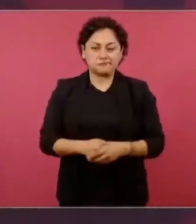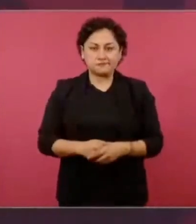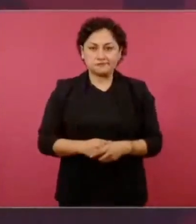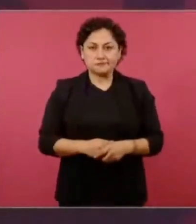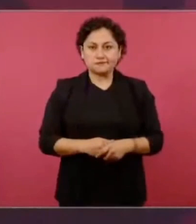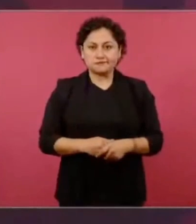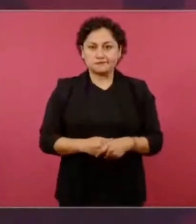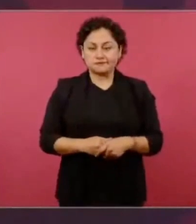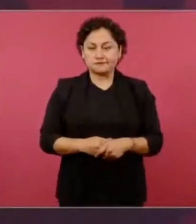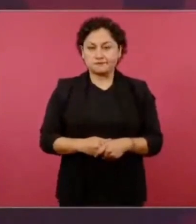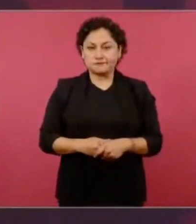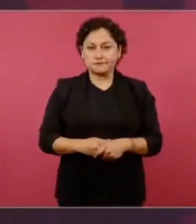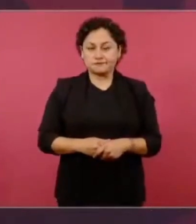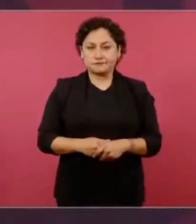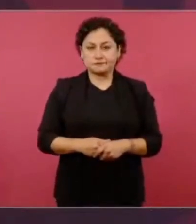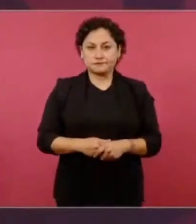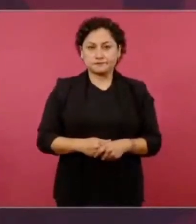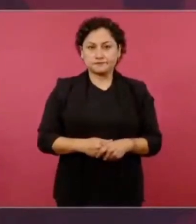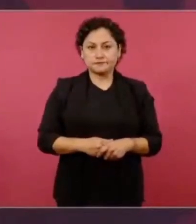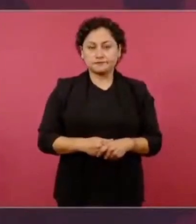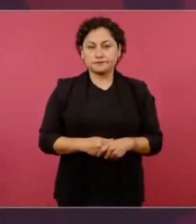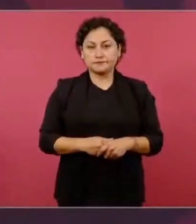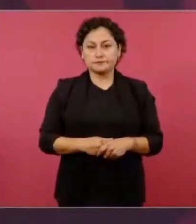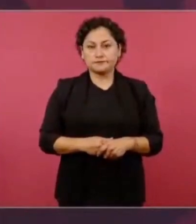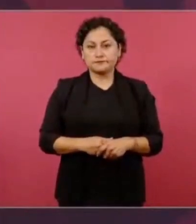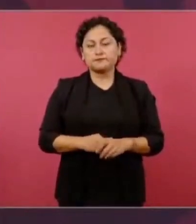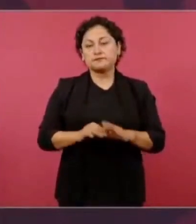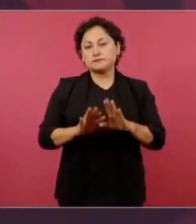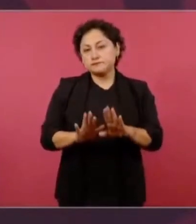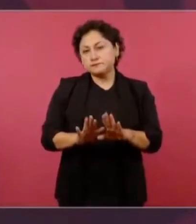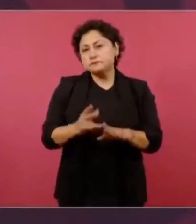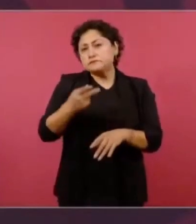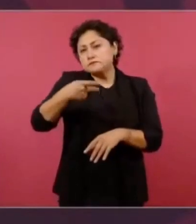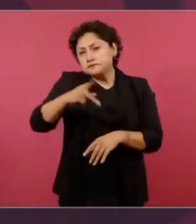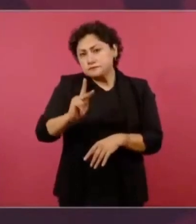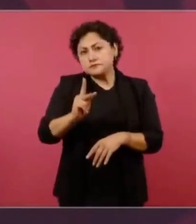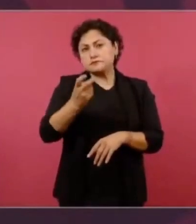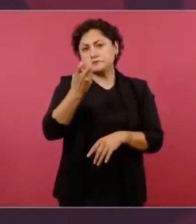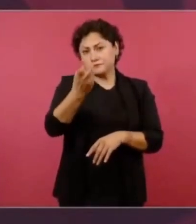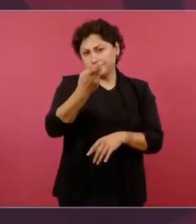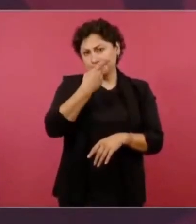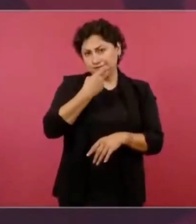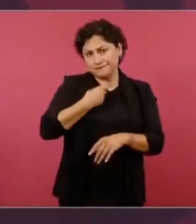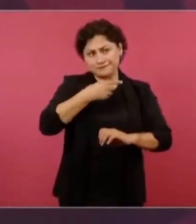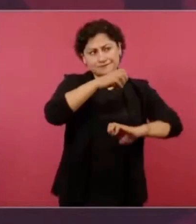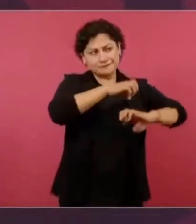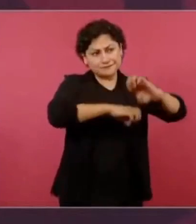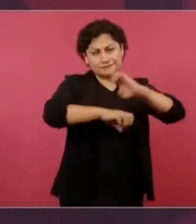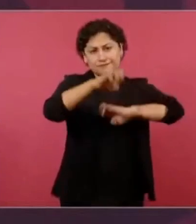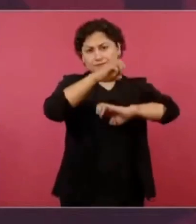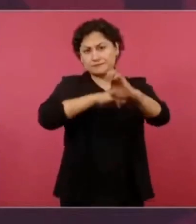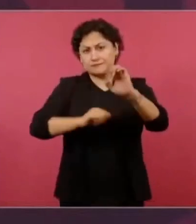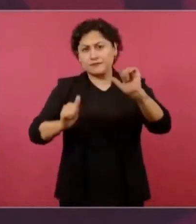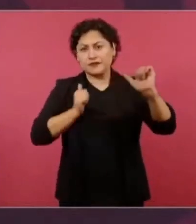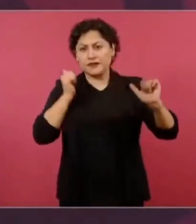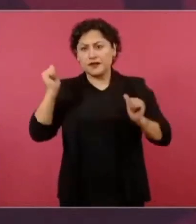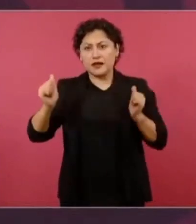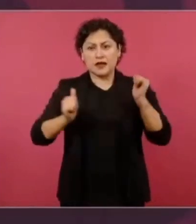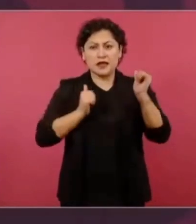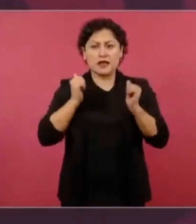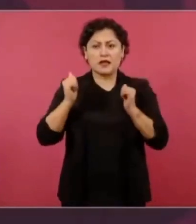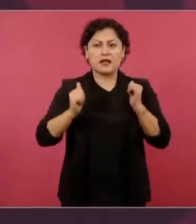Y en el caso de estas empresas, pues lo mismo,